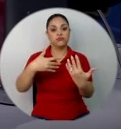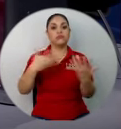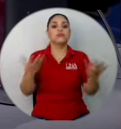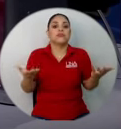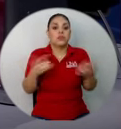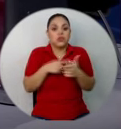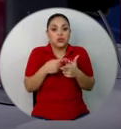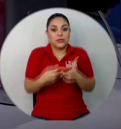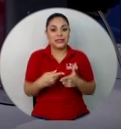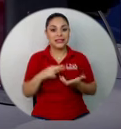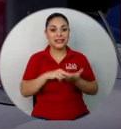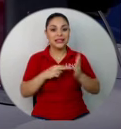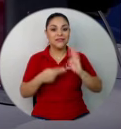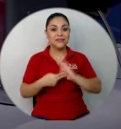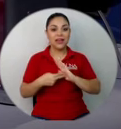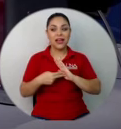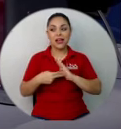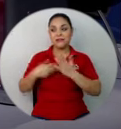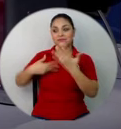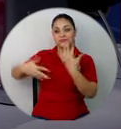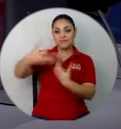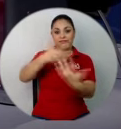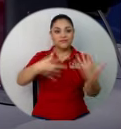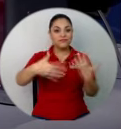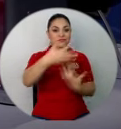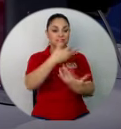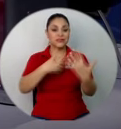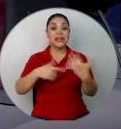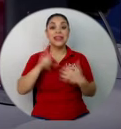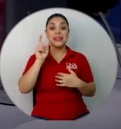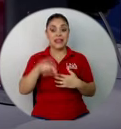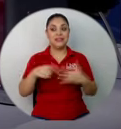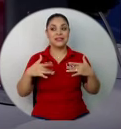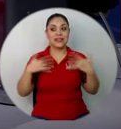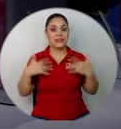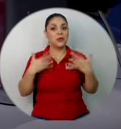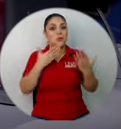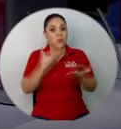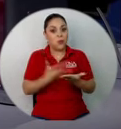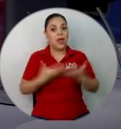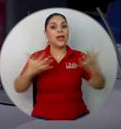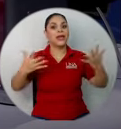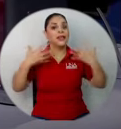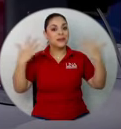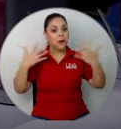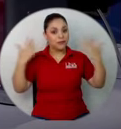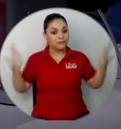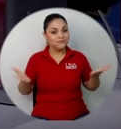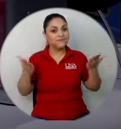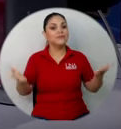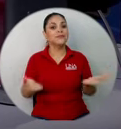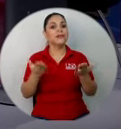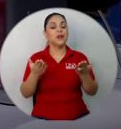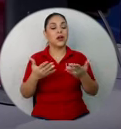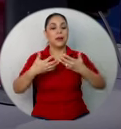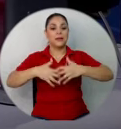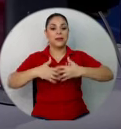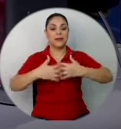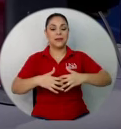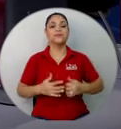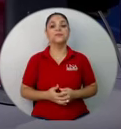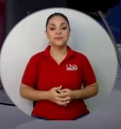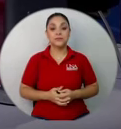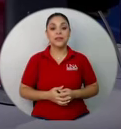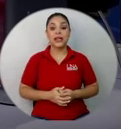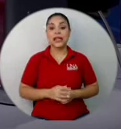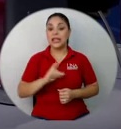de esa interacción que tengamos que tener como seres humanos la va a propiciar un buen clima organizacional. Sí, es un asunto de